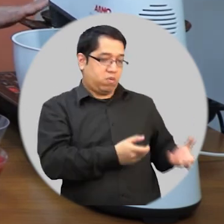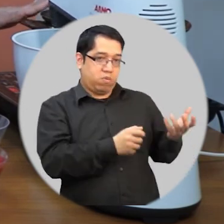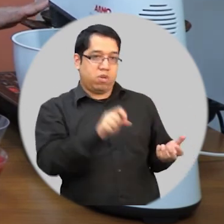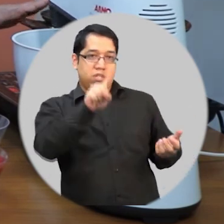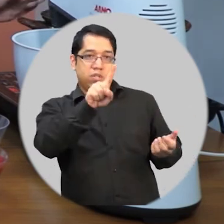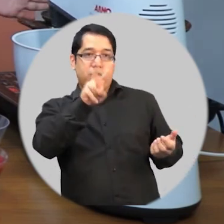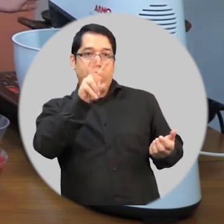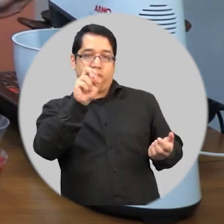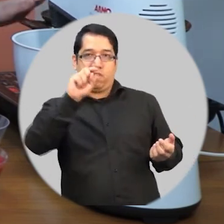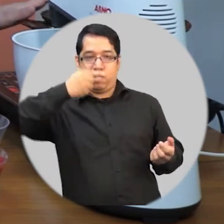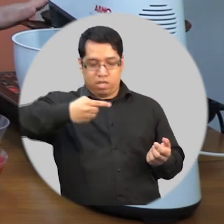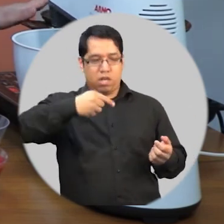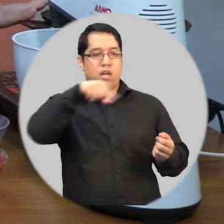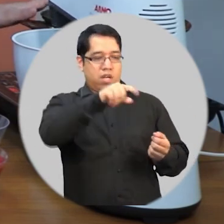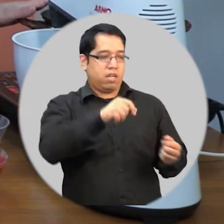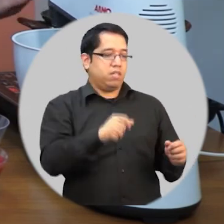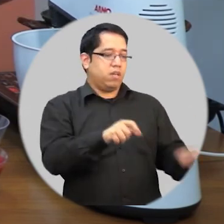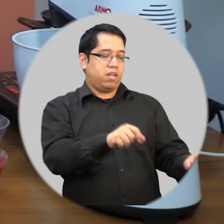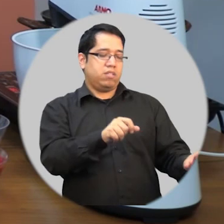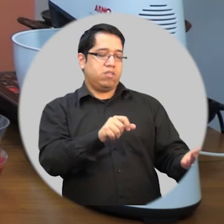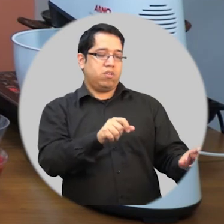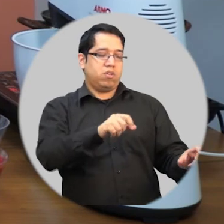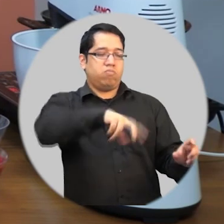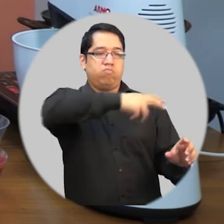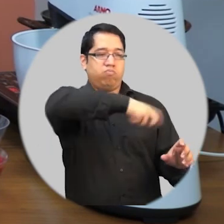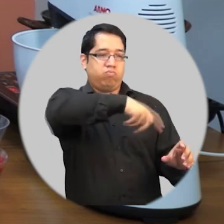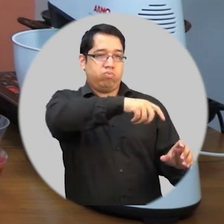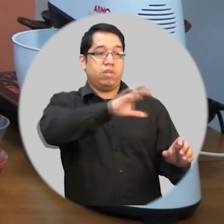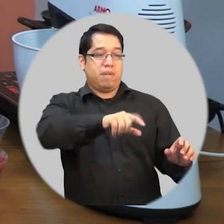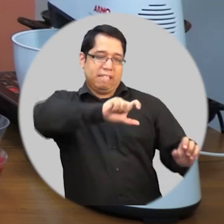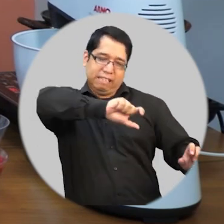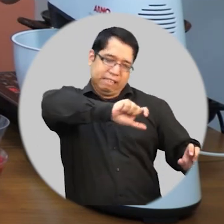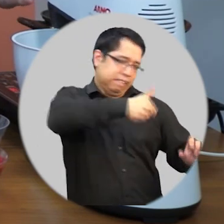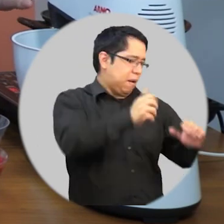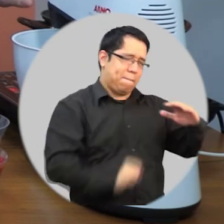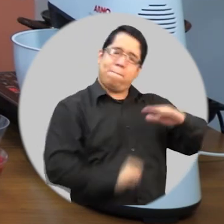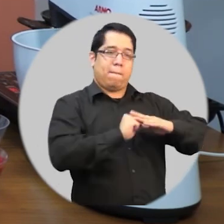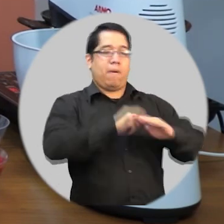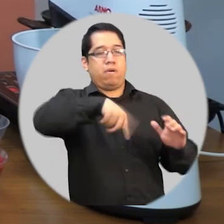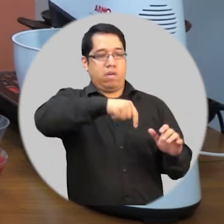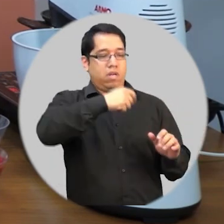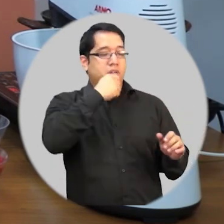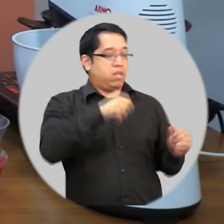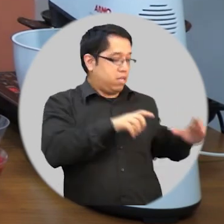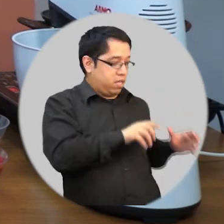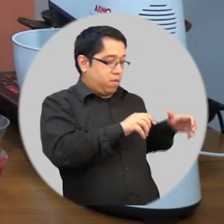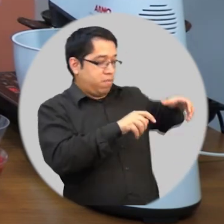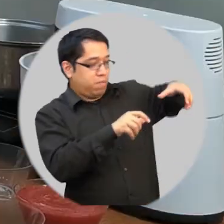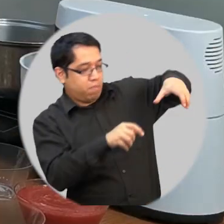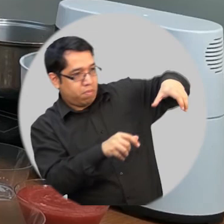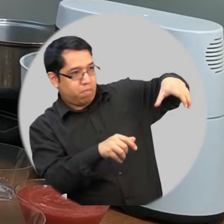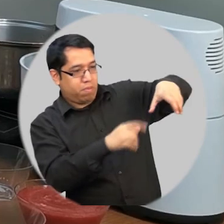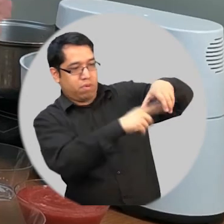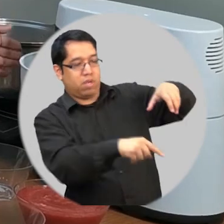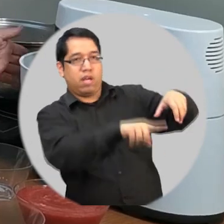120 grados o en punto bolita, voy a poner a velocidad máxima y voy a ir añadiendo en forma de hilo hasta